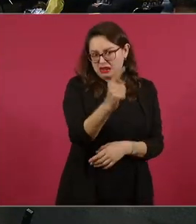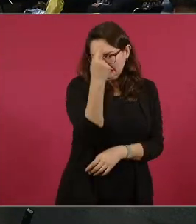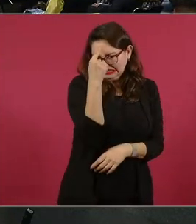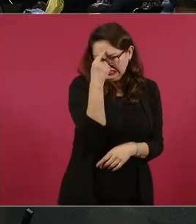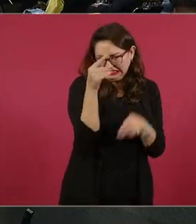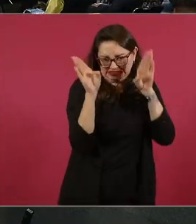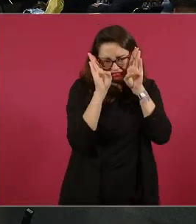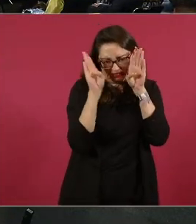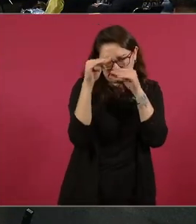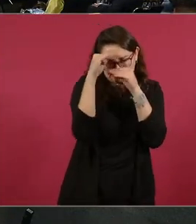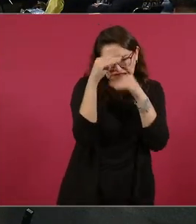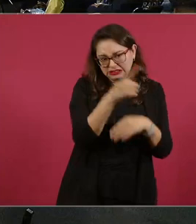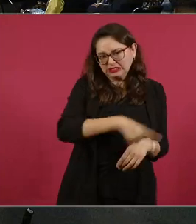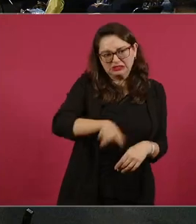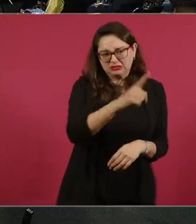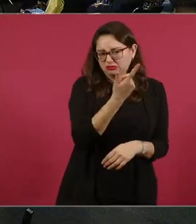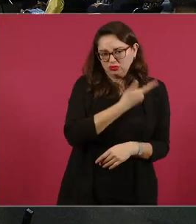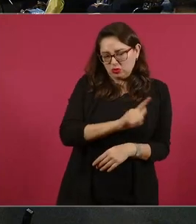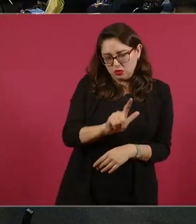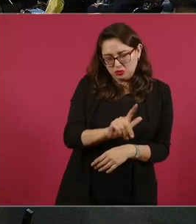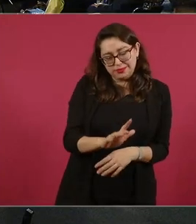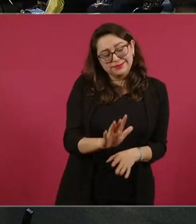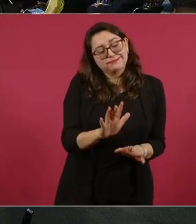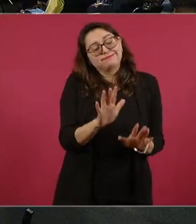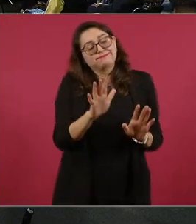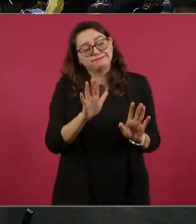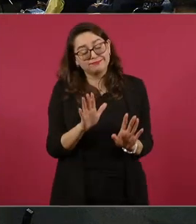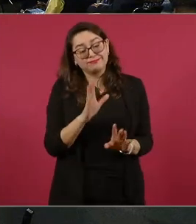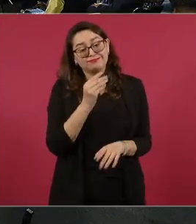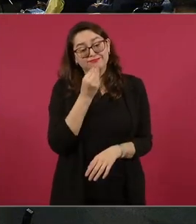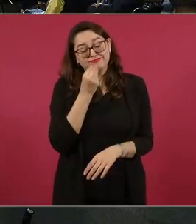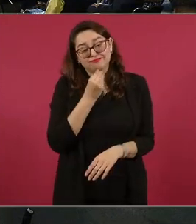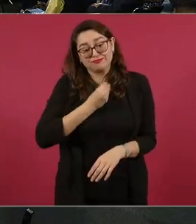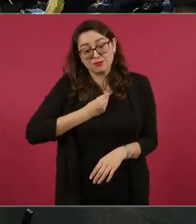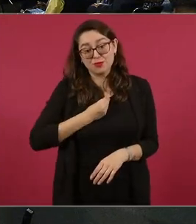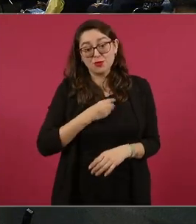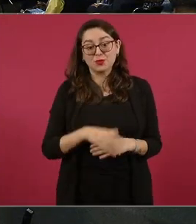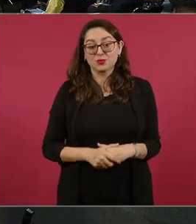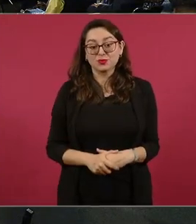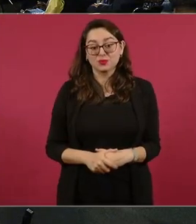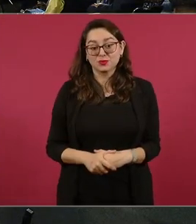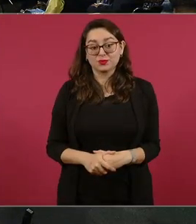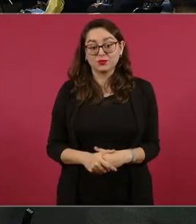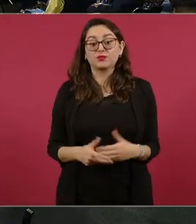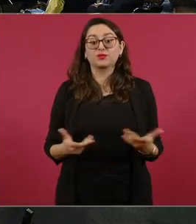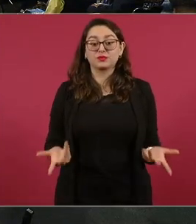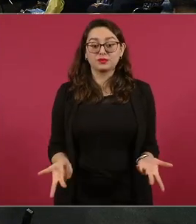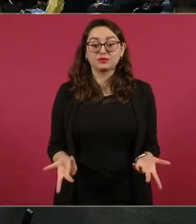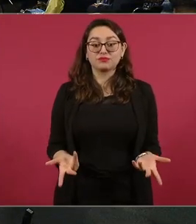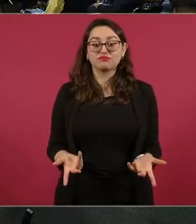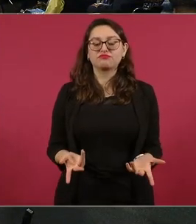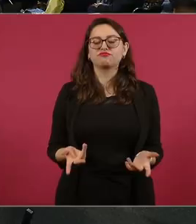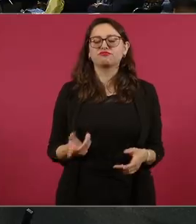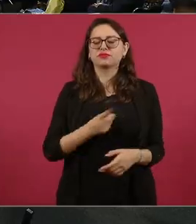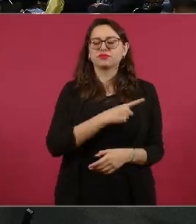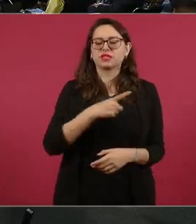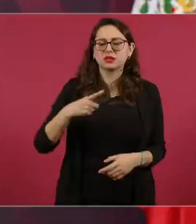se dicen muchas cosas, ¿no?, ahora hay que tener